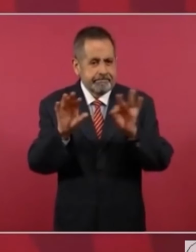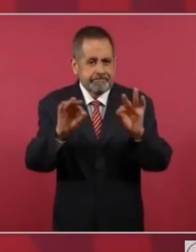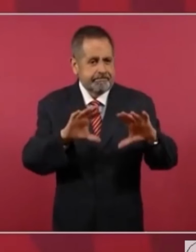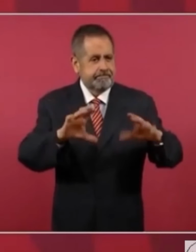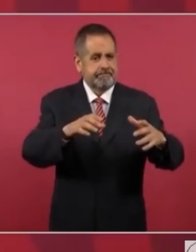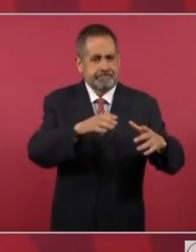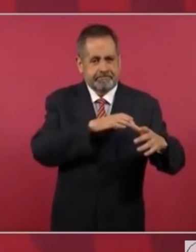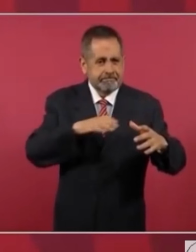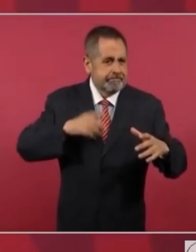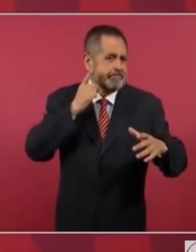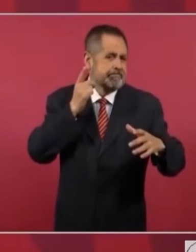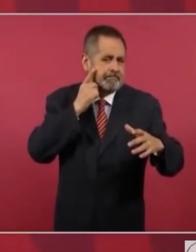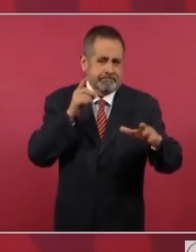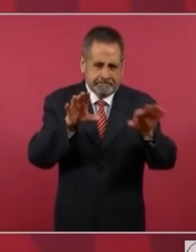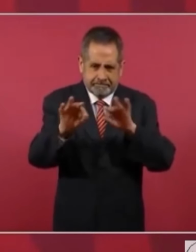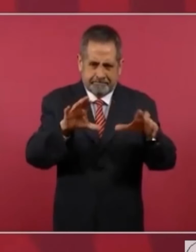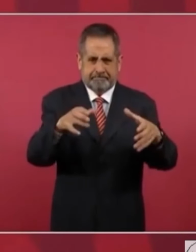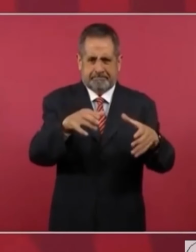a